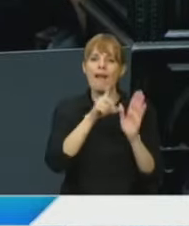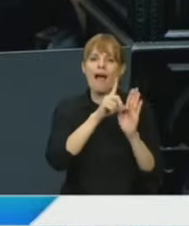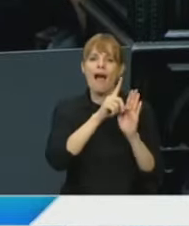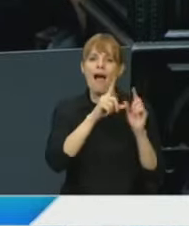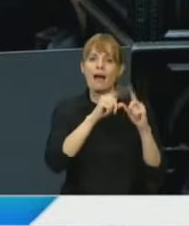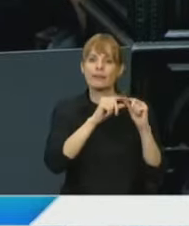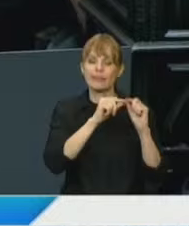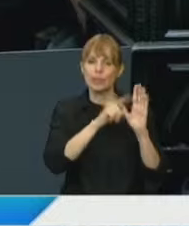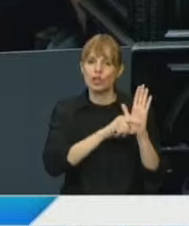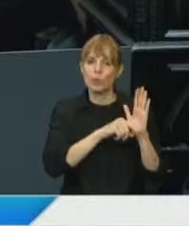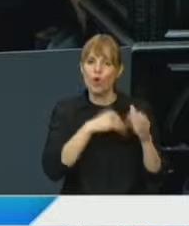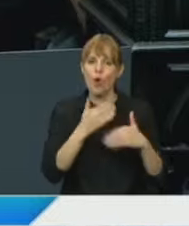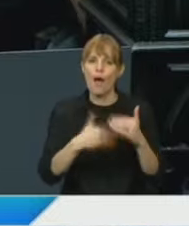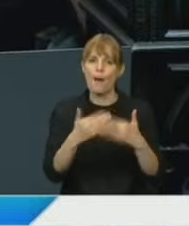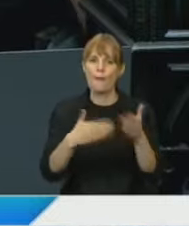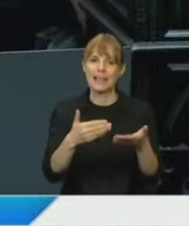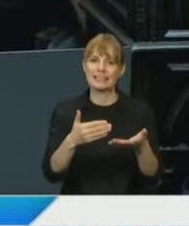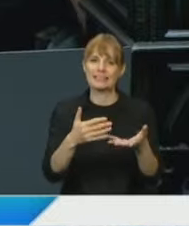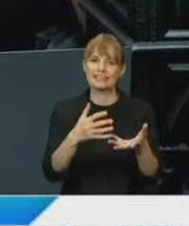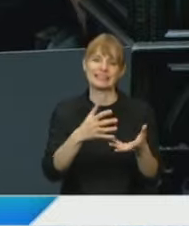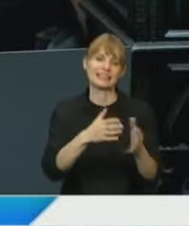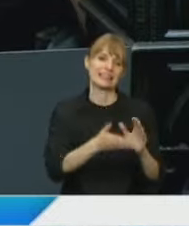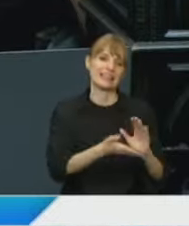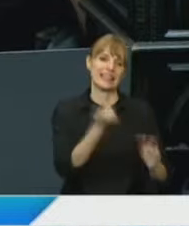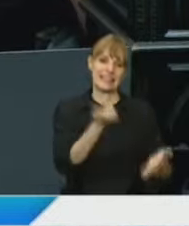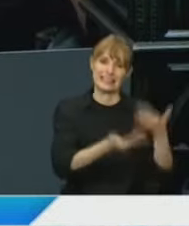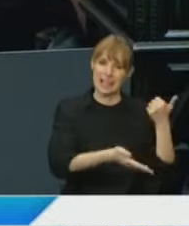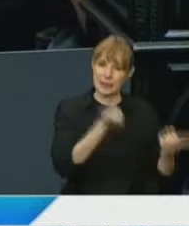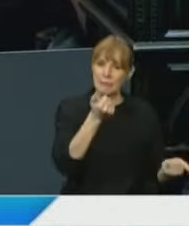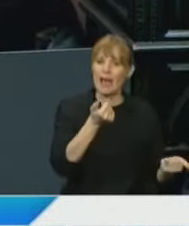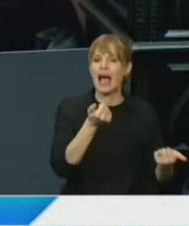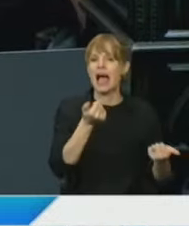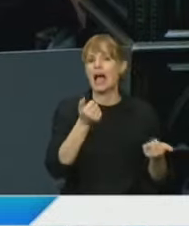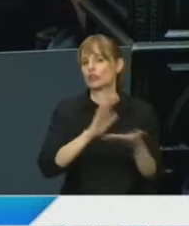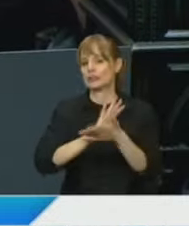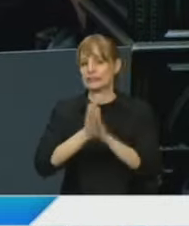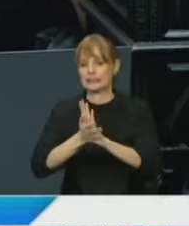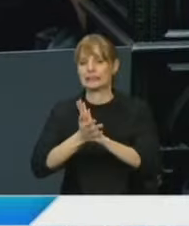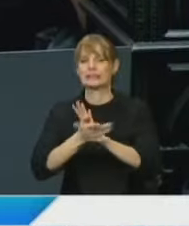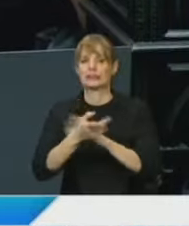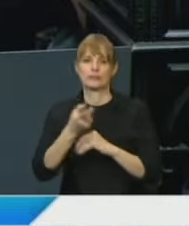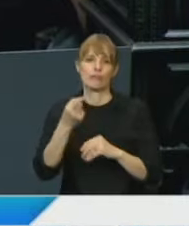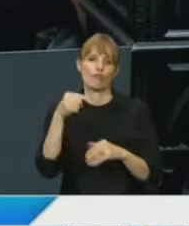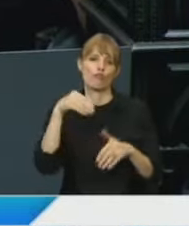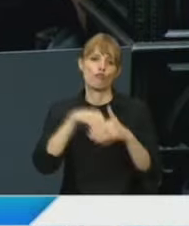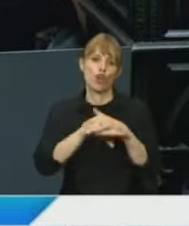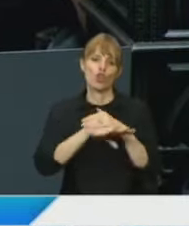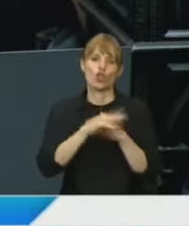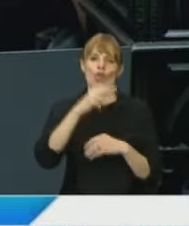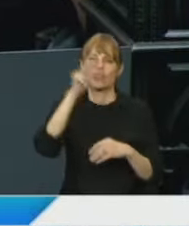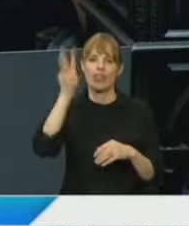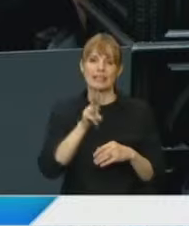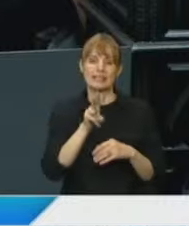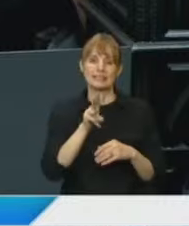subir. Ahora, ¿qué pasa con las condiciones, como decía Agustín, que tenés hoy, donde vos no emitís, donde